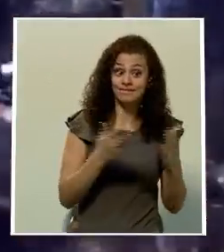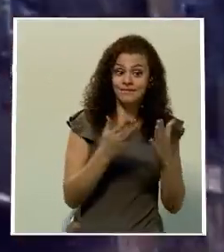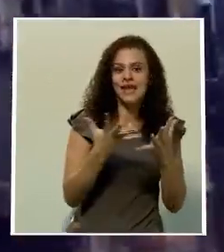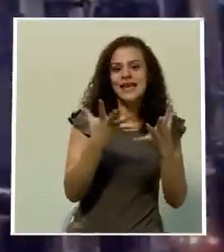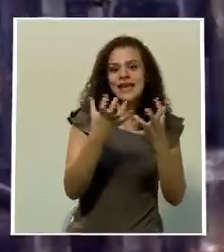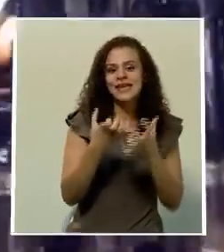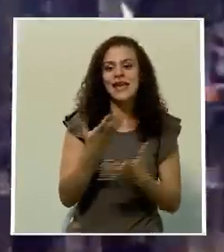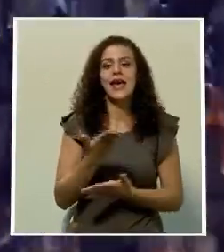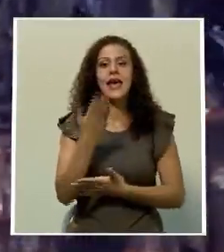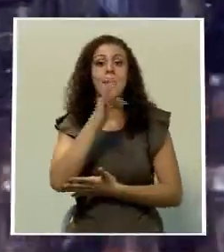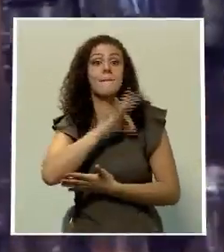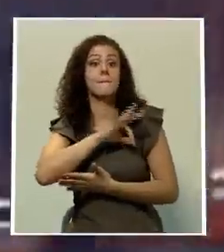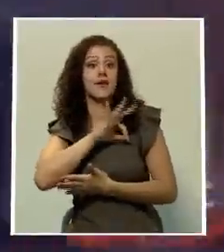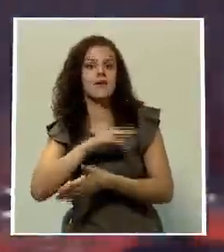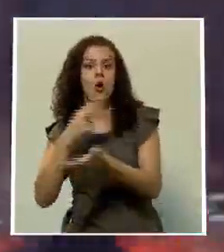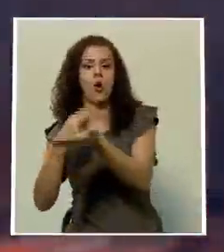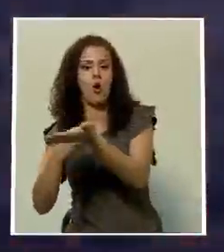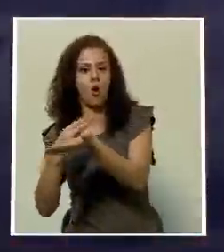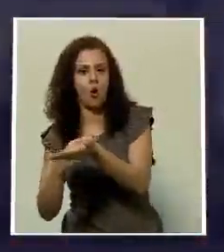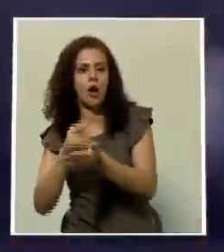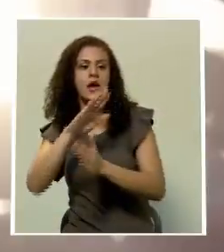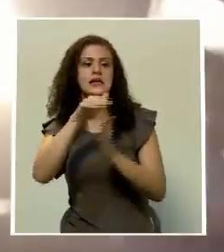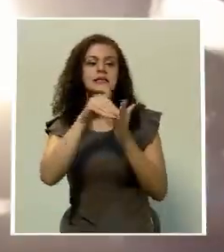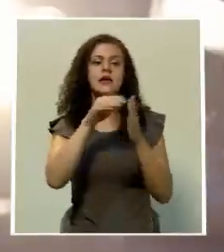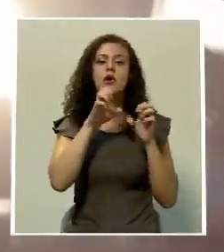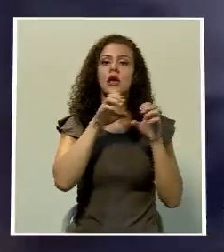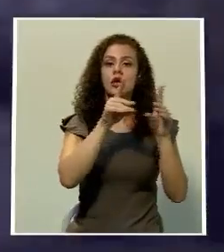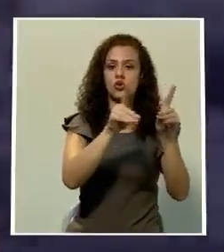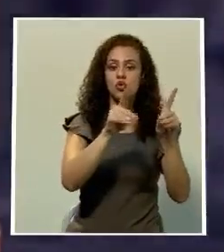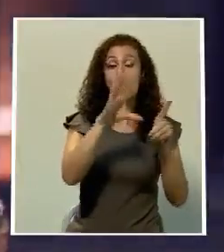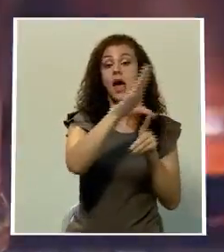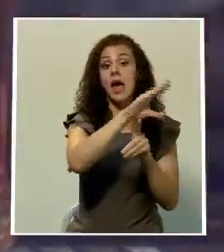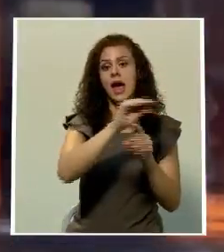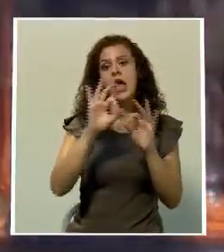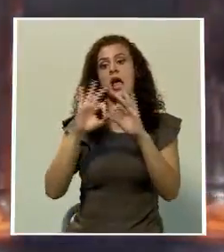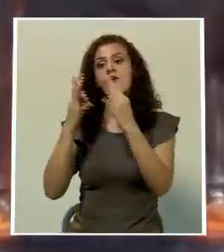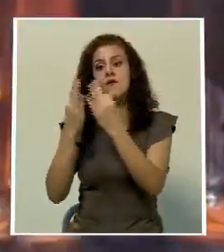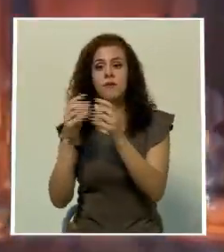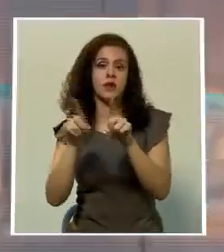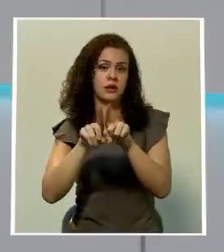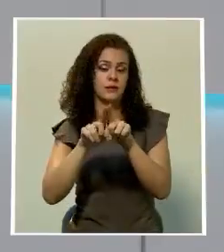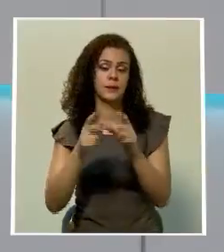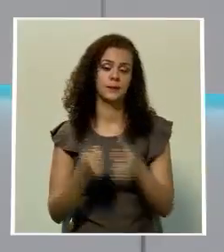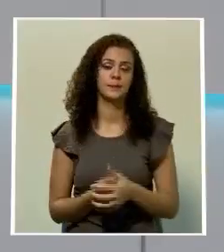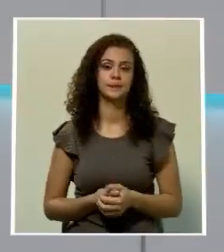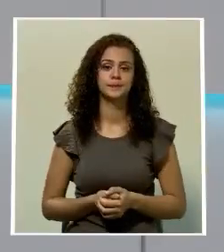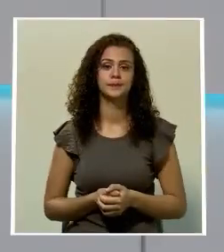se pretende beneficiar a los hospitales, los centros educativos y a las familias.